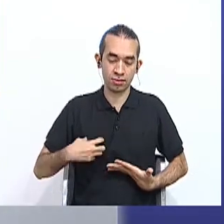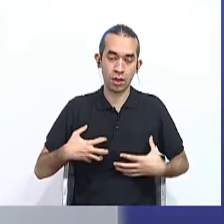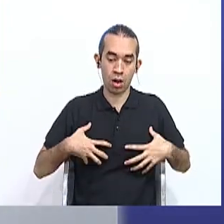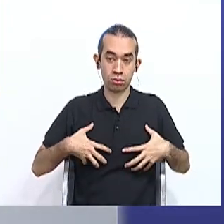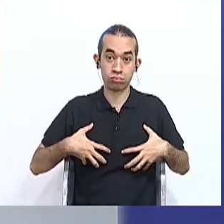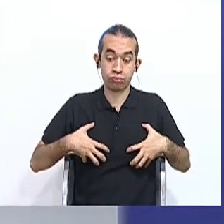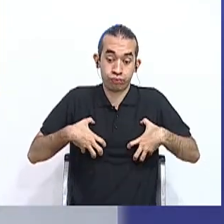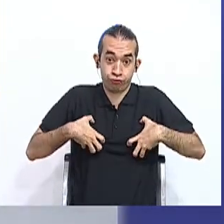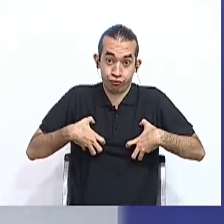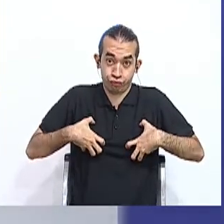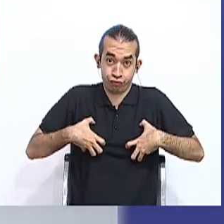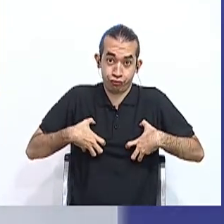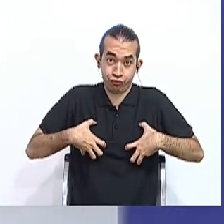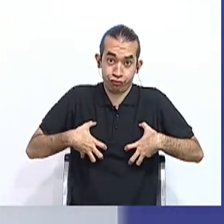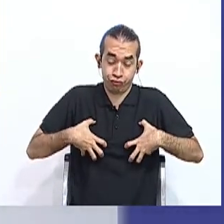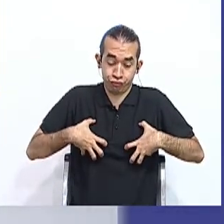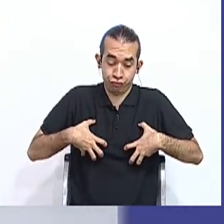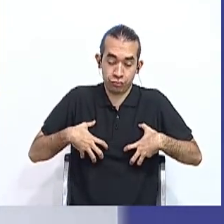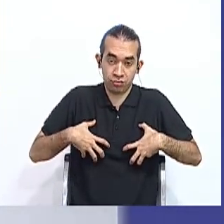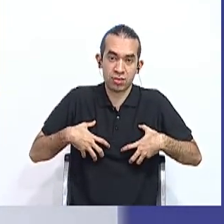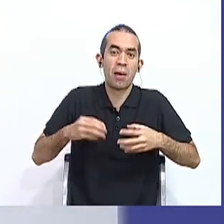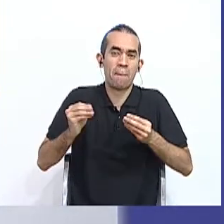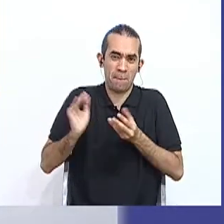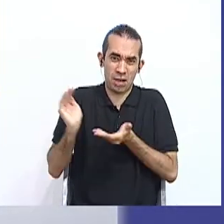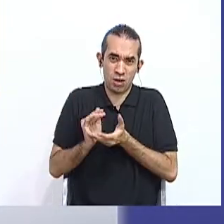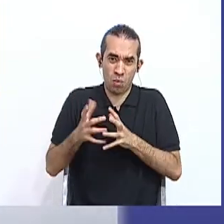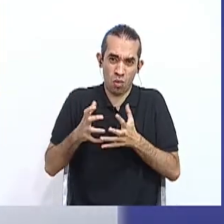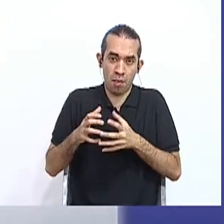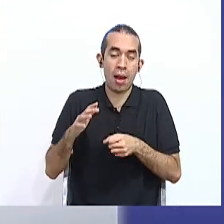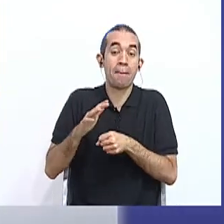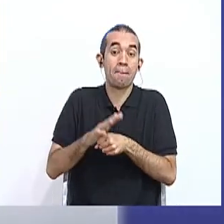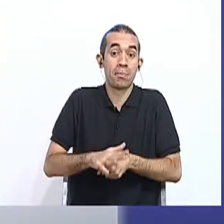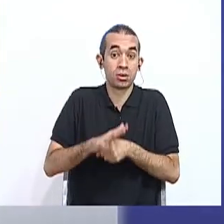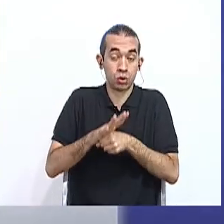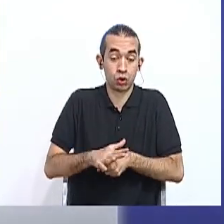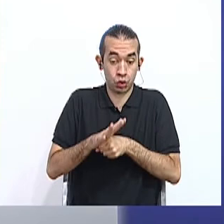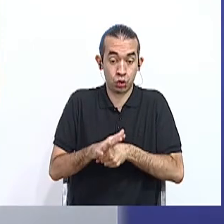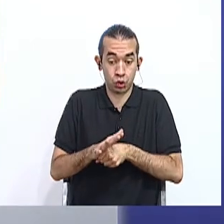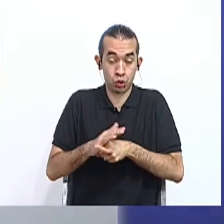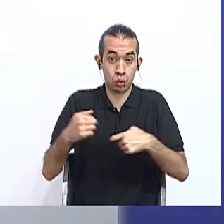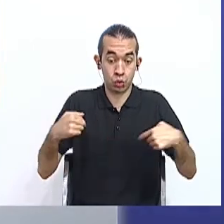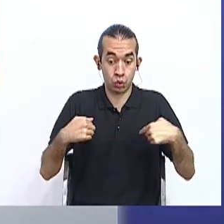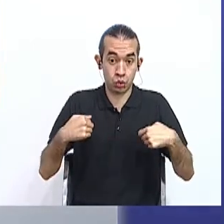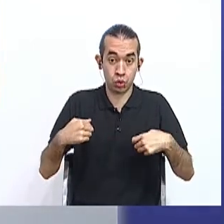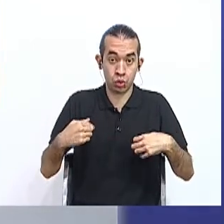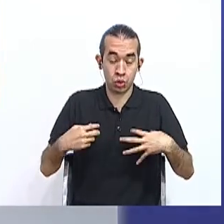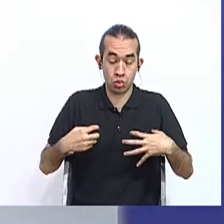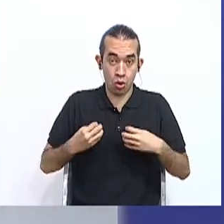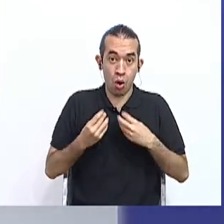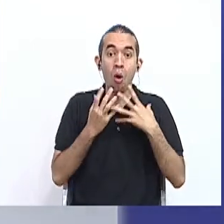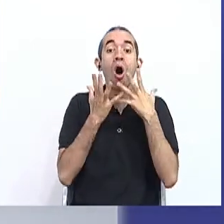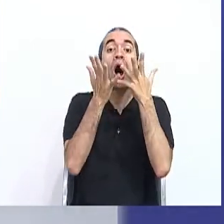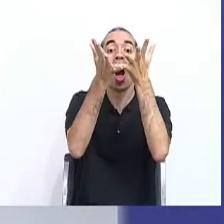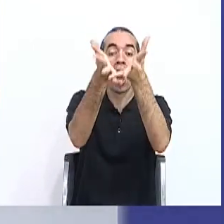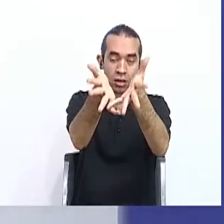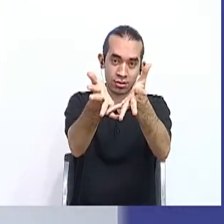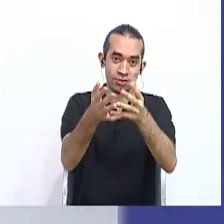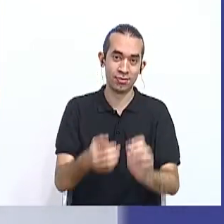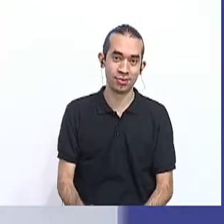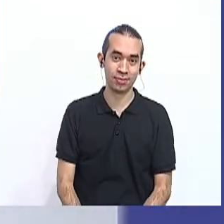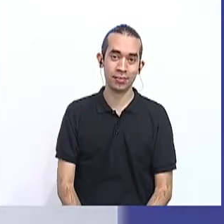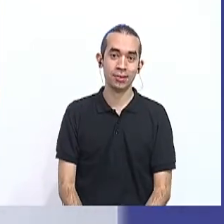pulmones disminuya. Si el volumen disminuye, la presión del gas dentro de los pulmones aumenta y así es como